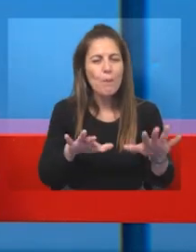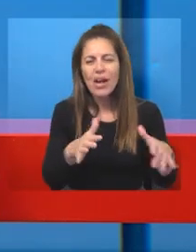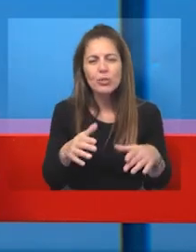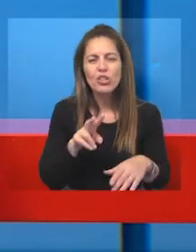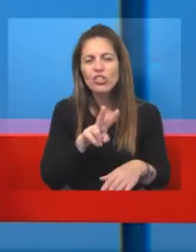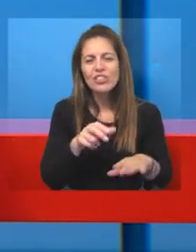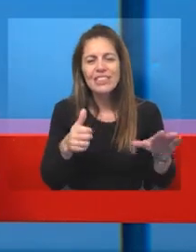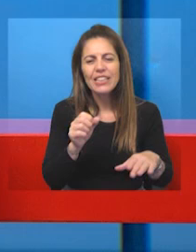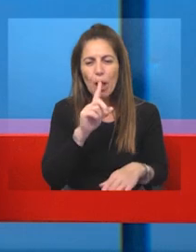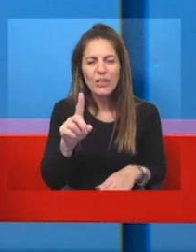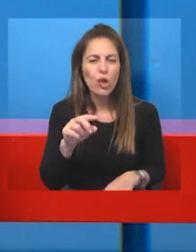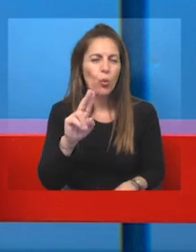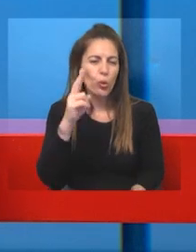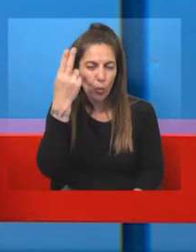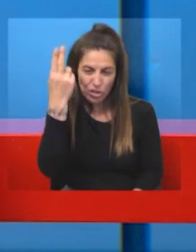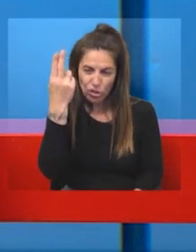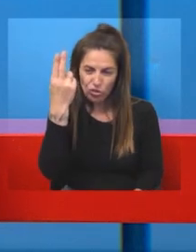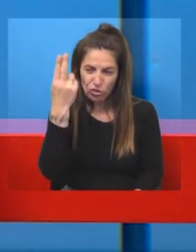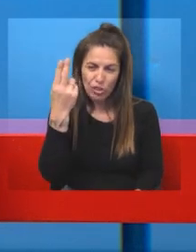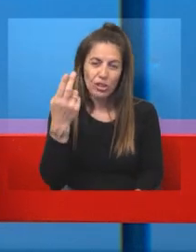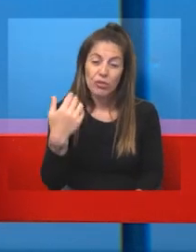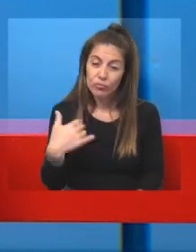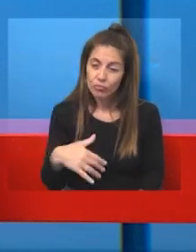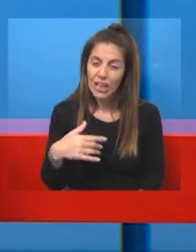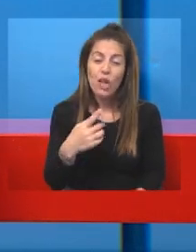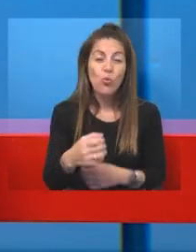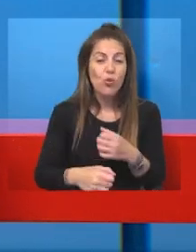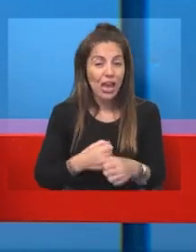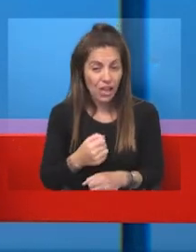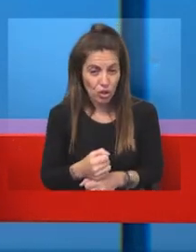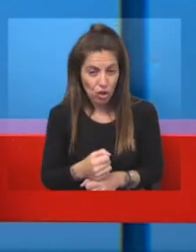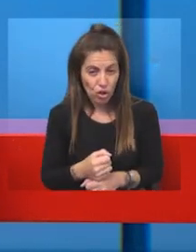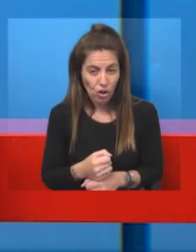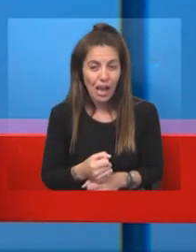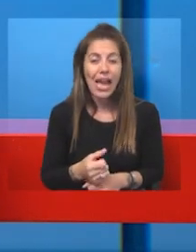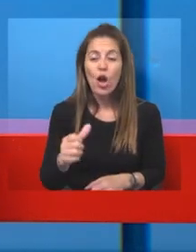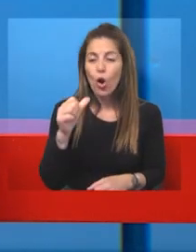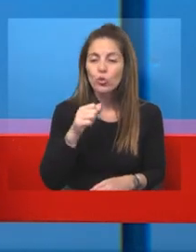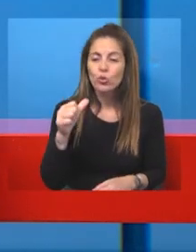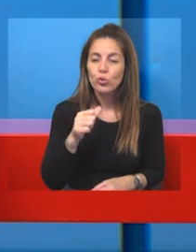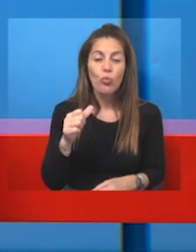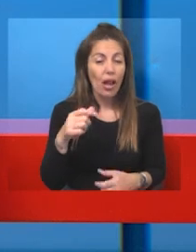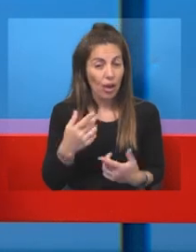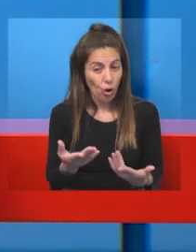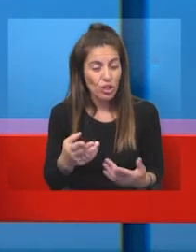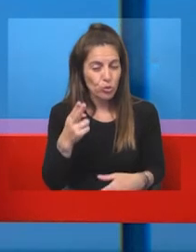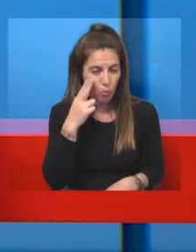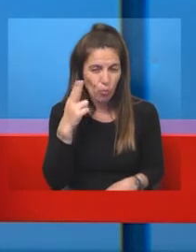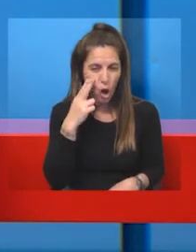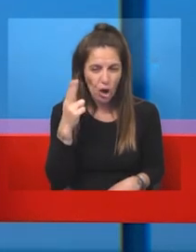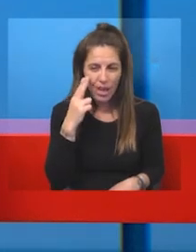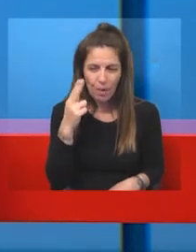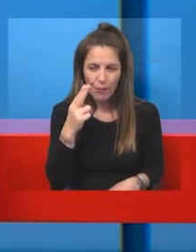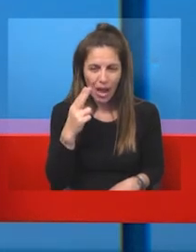260,000 uruguayos O sea que es eh en un año o sea es el consumo de de alcohol es un problema